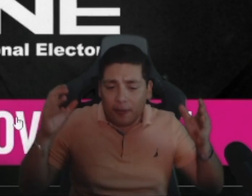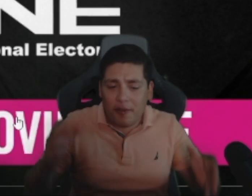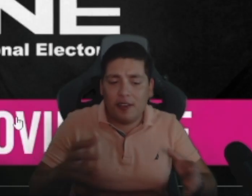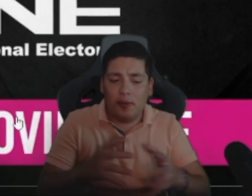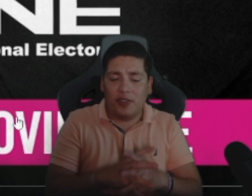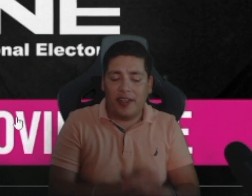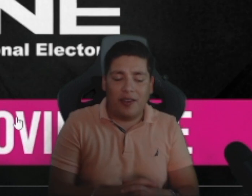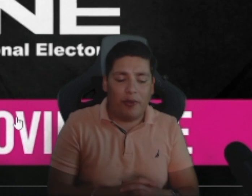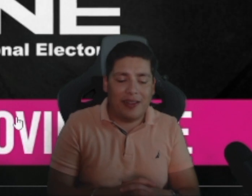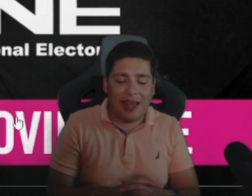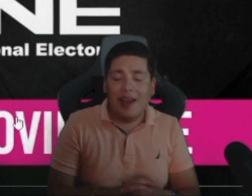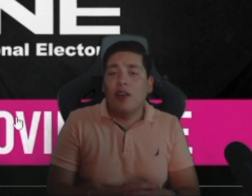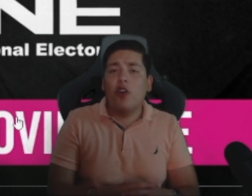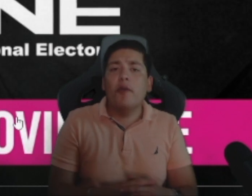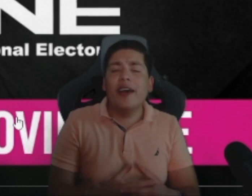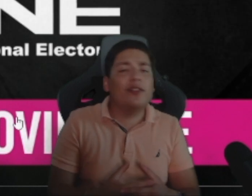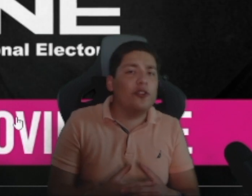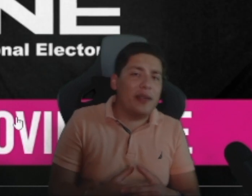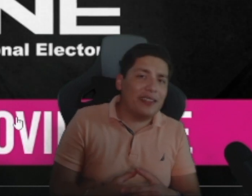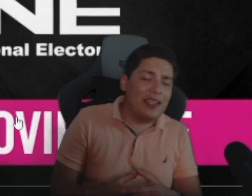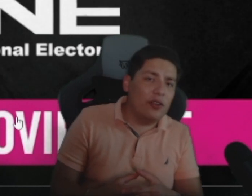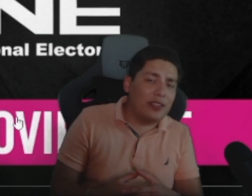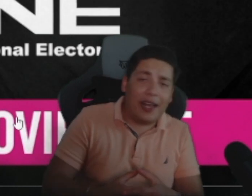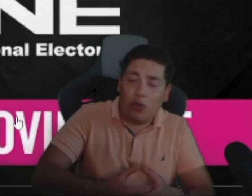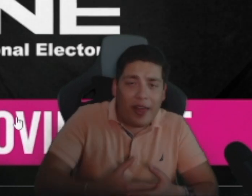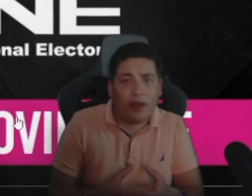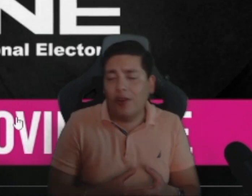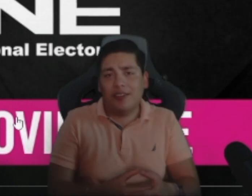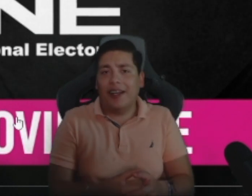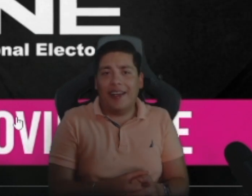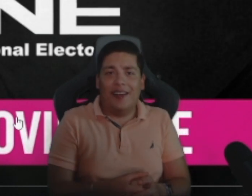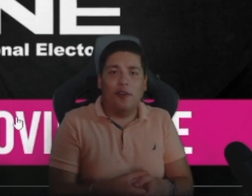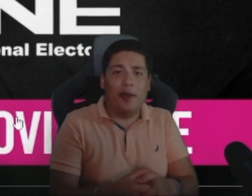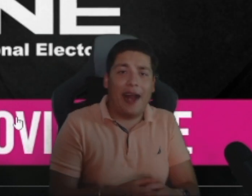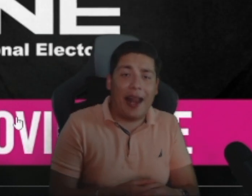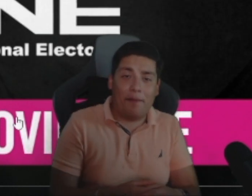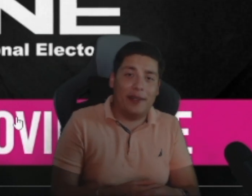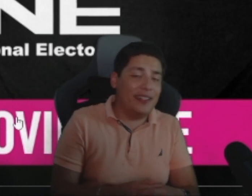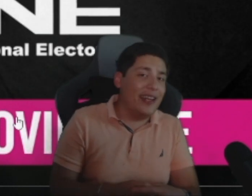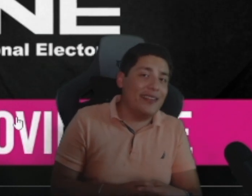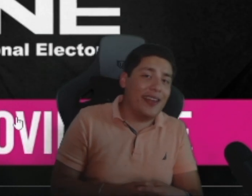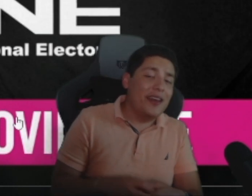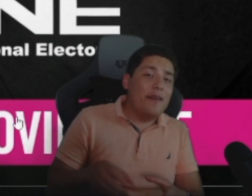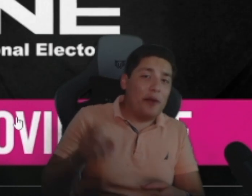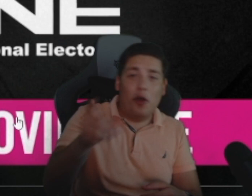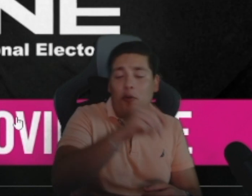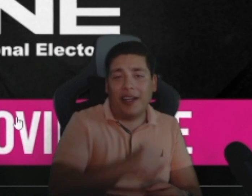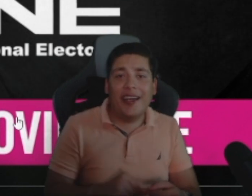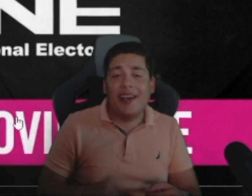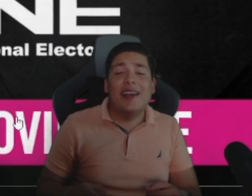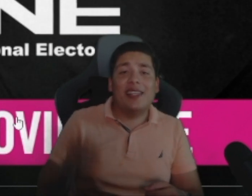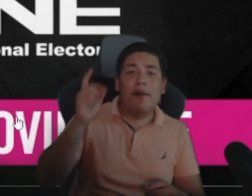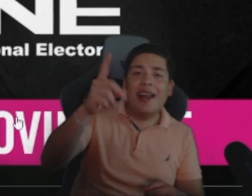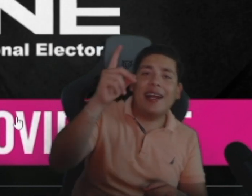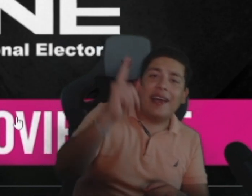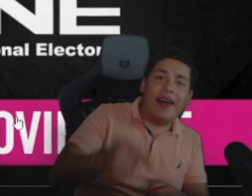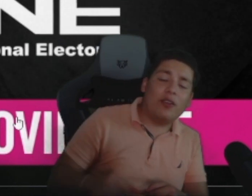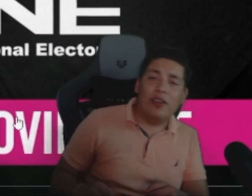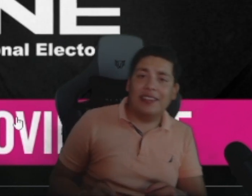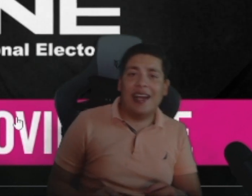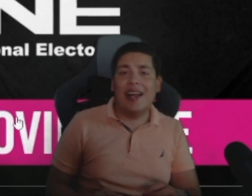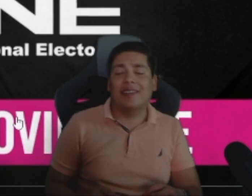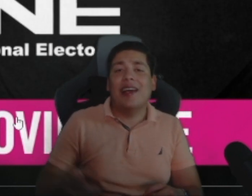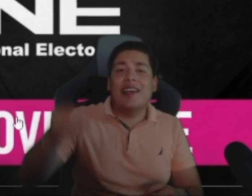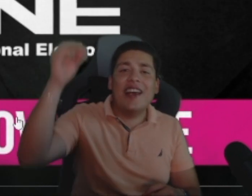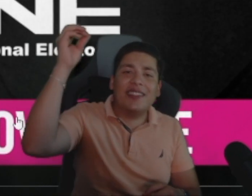que ustedes mismos se den cuenta cómo estos mezquinos a toda costa quieren doblegar al presidente. Pero ojo aquí, se van a quedar